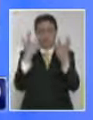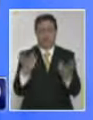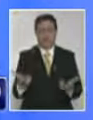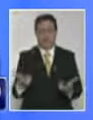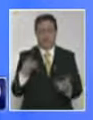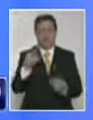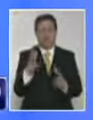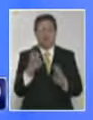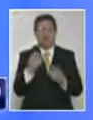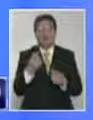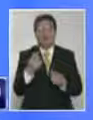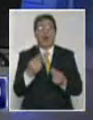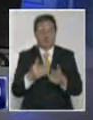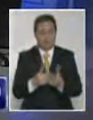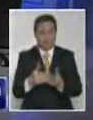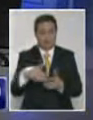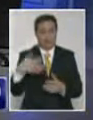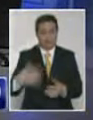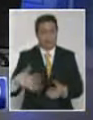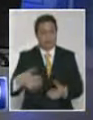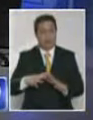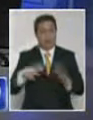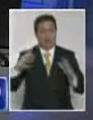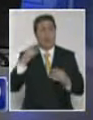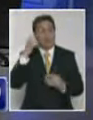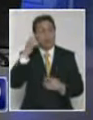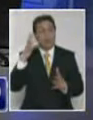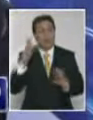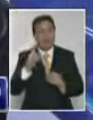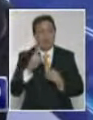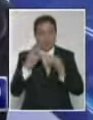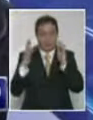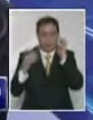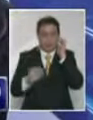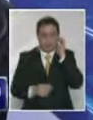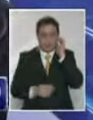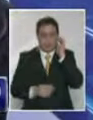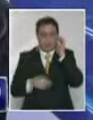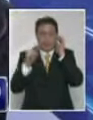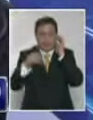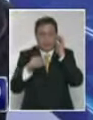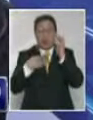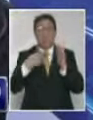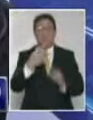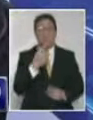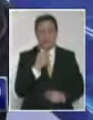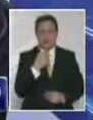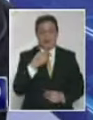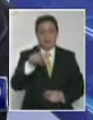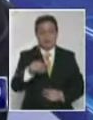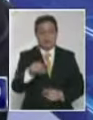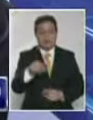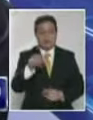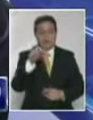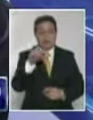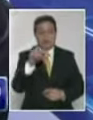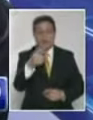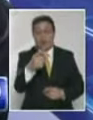cantidad, no me acuerdo exactamente, pero fue bastante grande. Ese compromiso, don Víctor Hugo, don Víctor Pérez